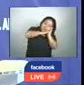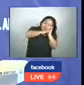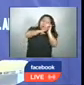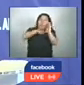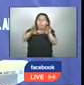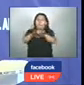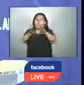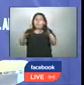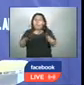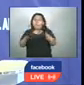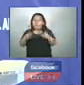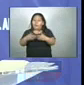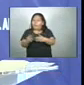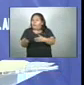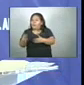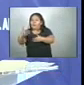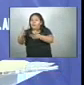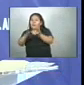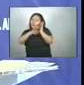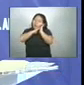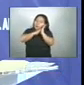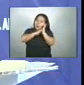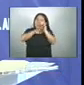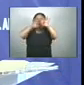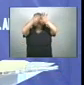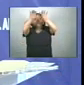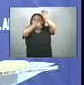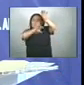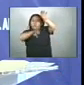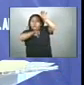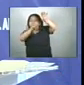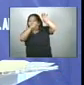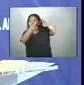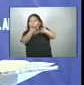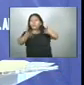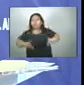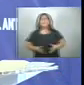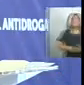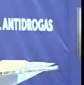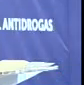mesas de noche, lockers, horno industrial, molino de maíz, etc.